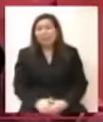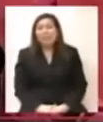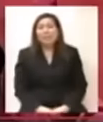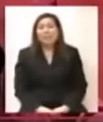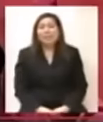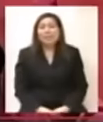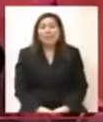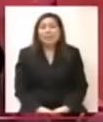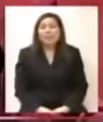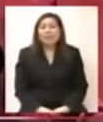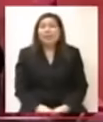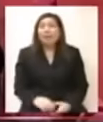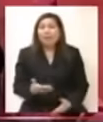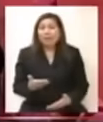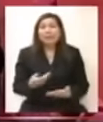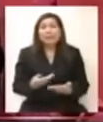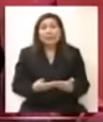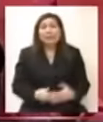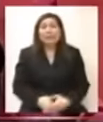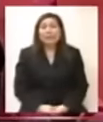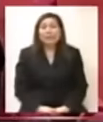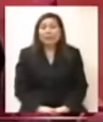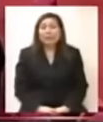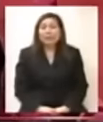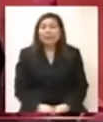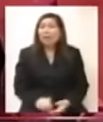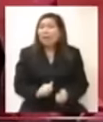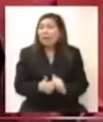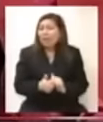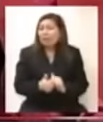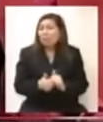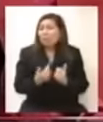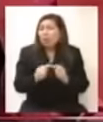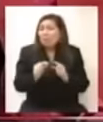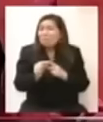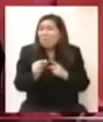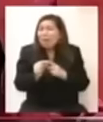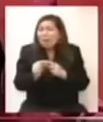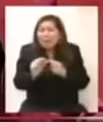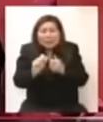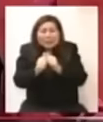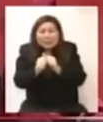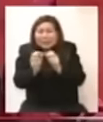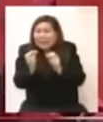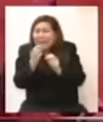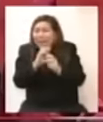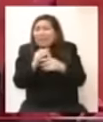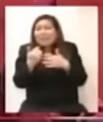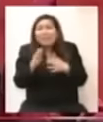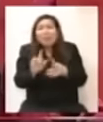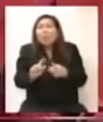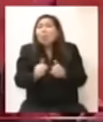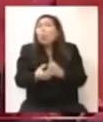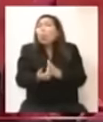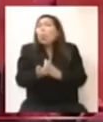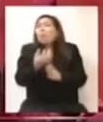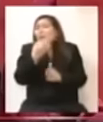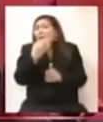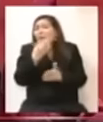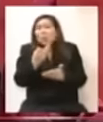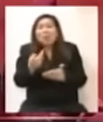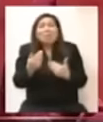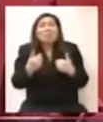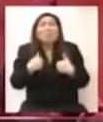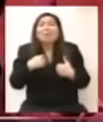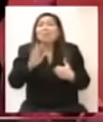tpp porque hay patentes le cambian una cosita una pastilla y dicen Ya esto es nuevo medicamento señor